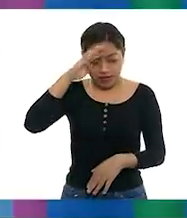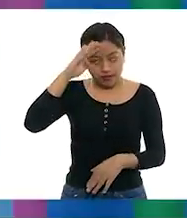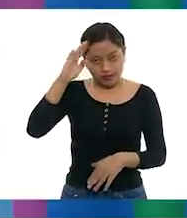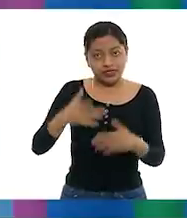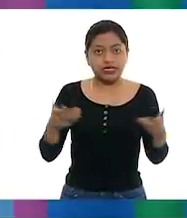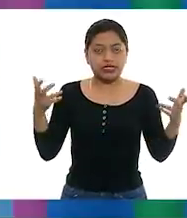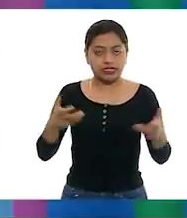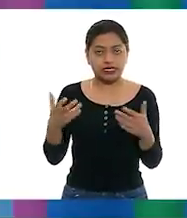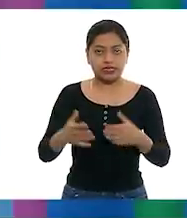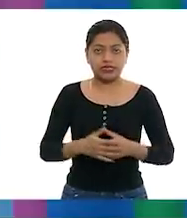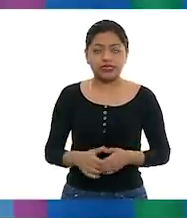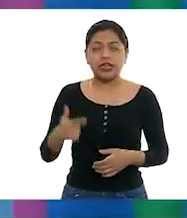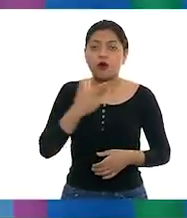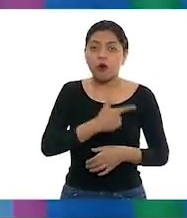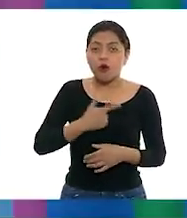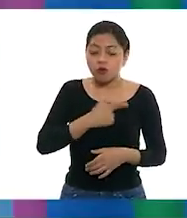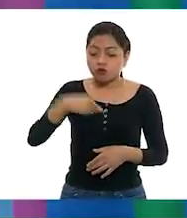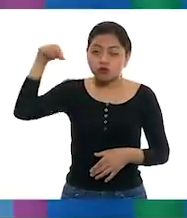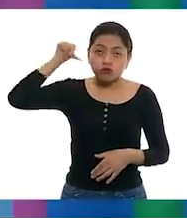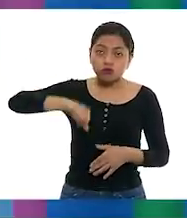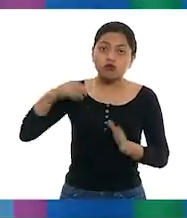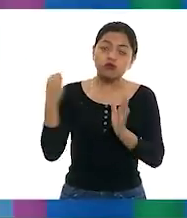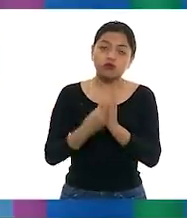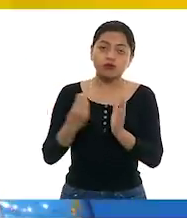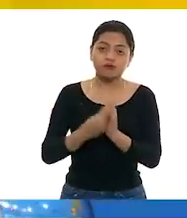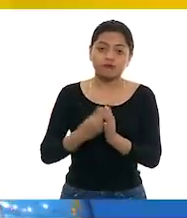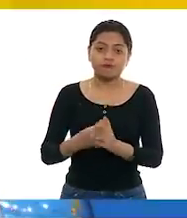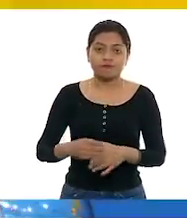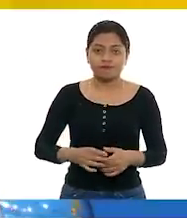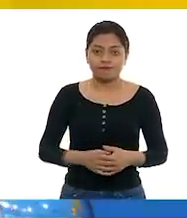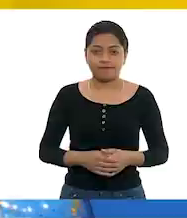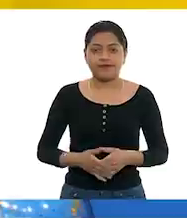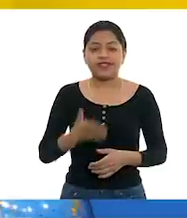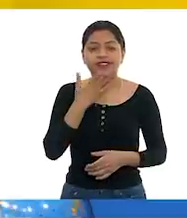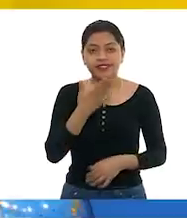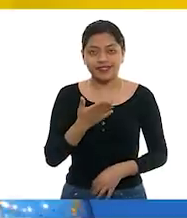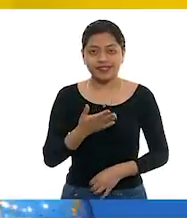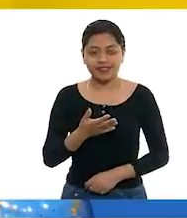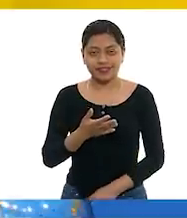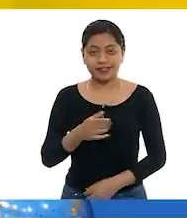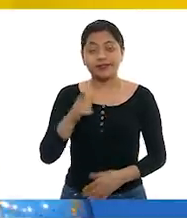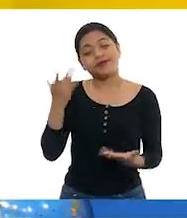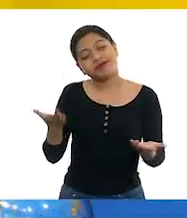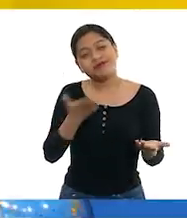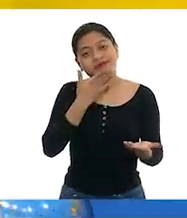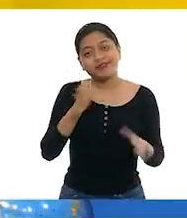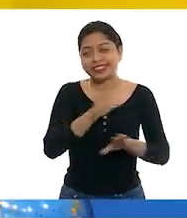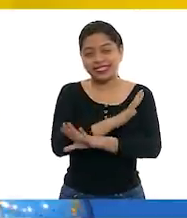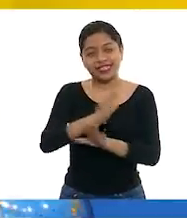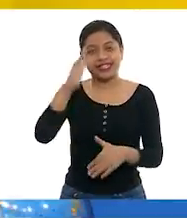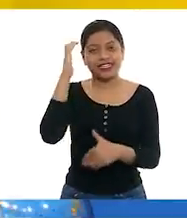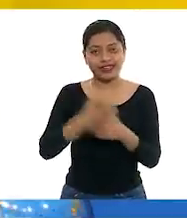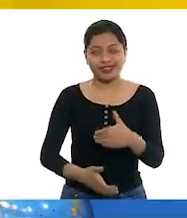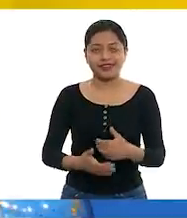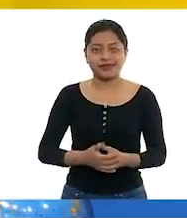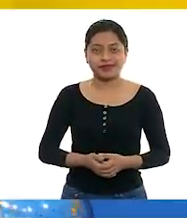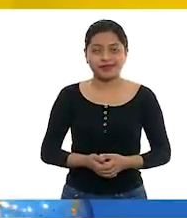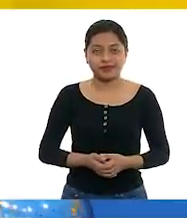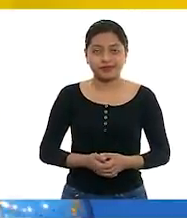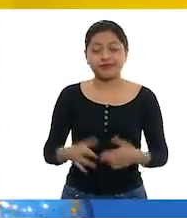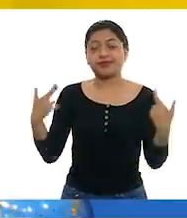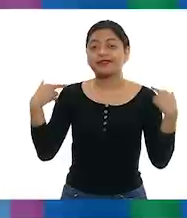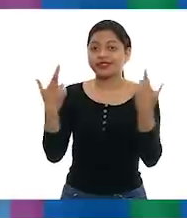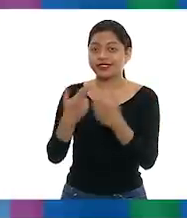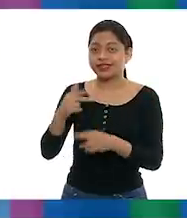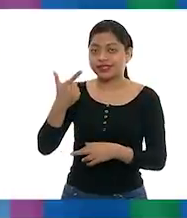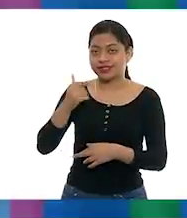hacer, porque me encantó la clase de hoy. Muy bien, Raulito. Pues con esto hemos terminado. Maestra